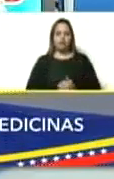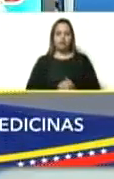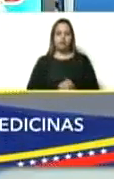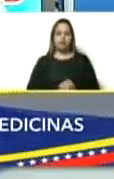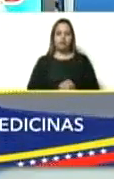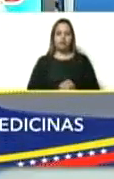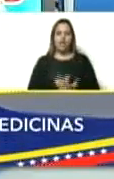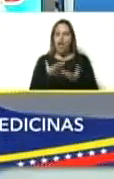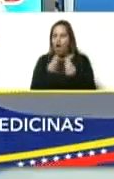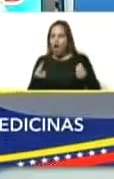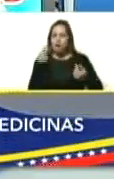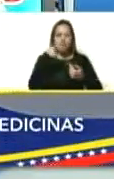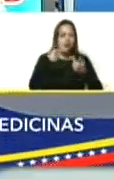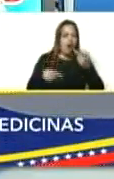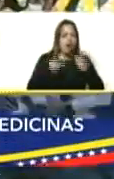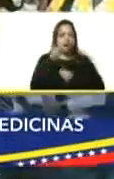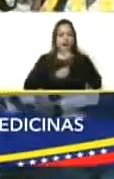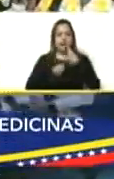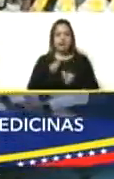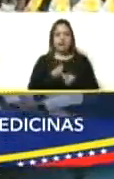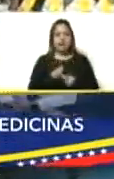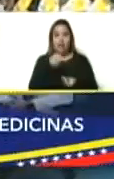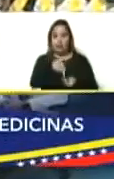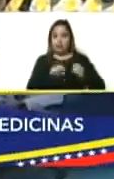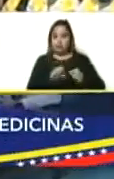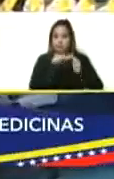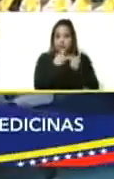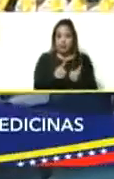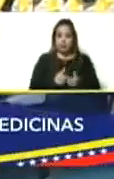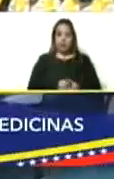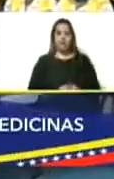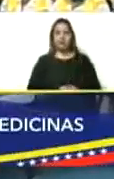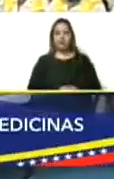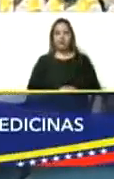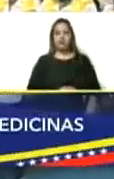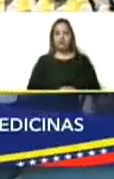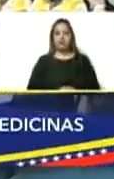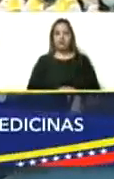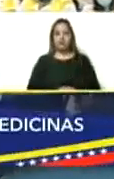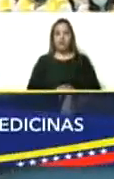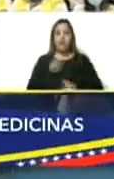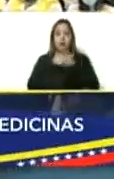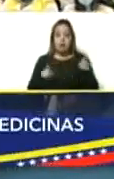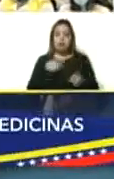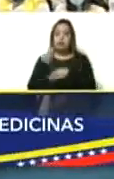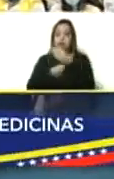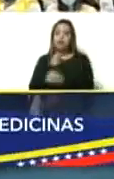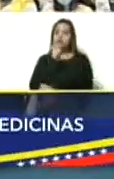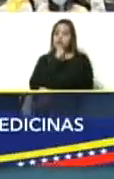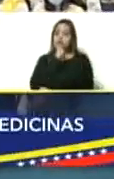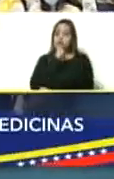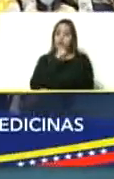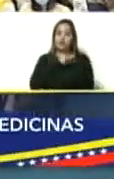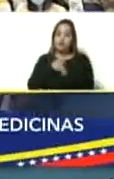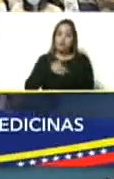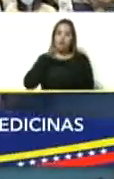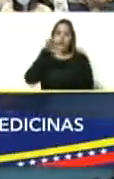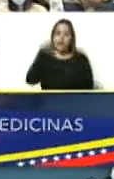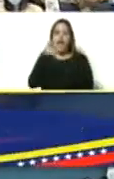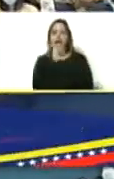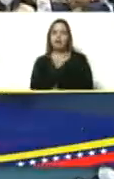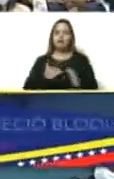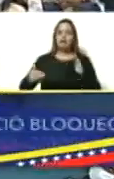Hay muchas cosas por hacer de aquí en adelante. Pero nos pusieron a prueba y nuestro país ha